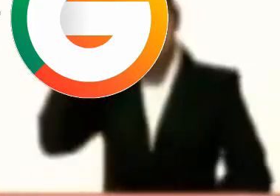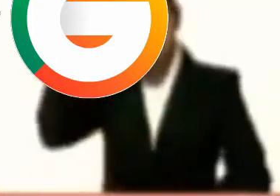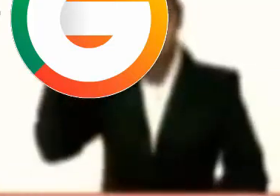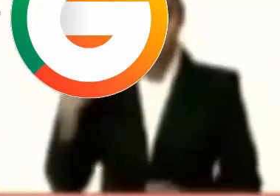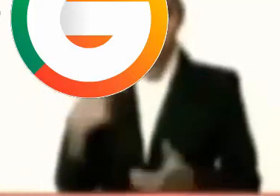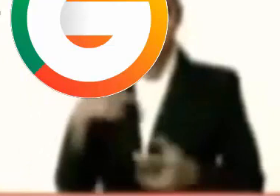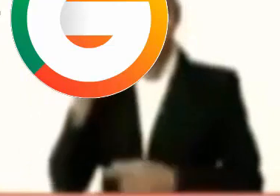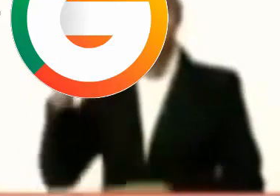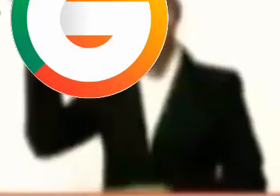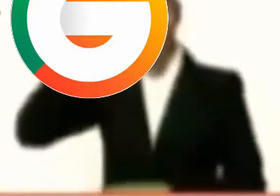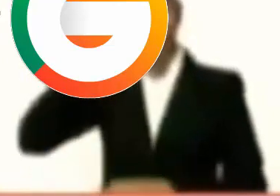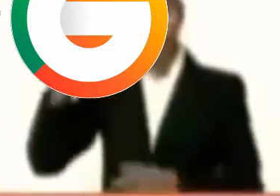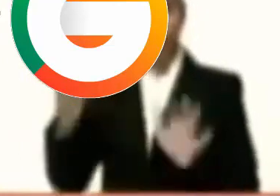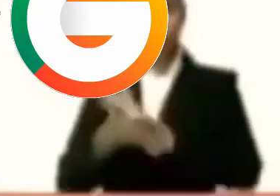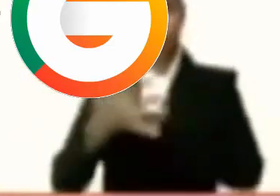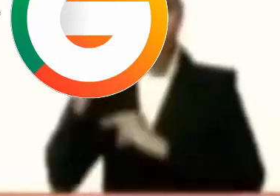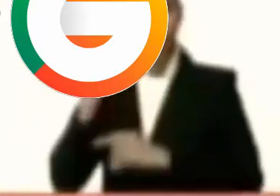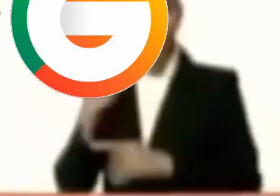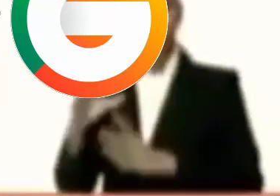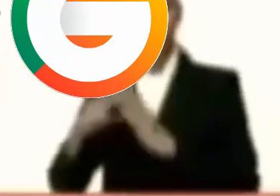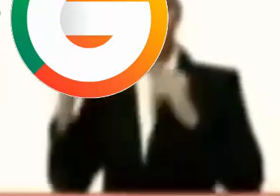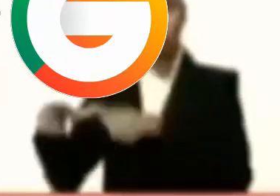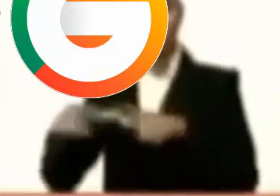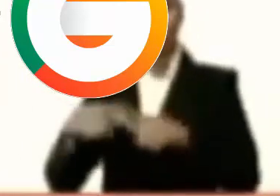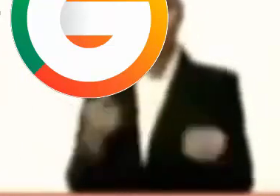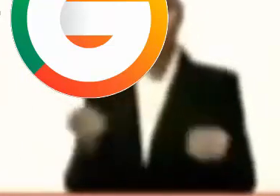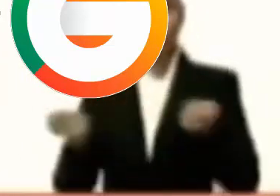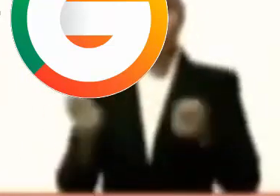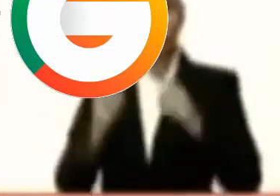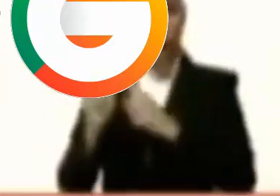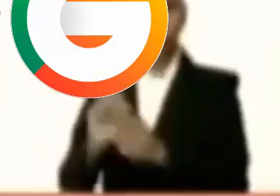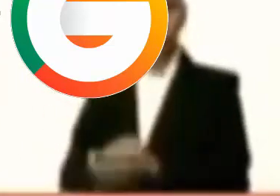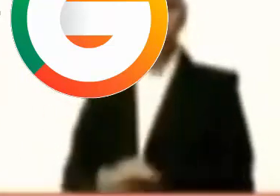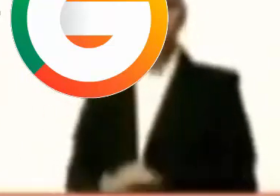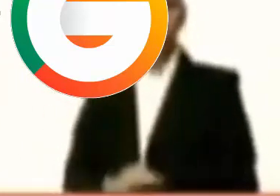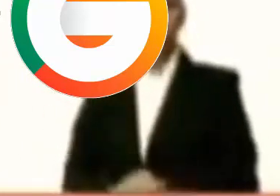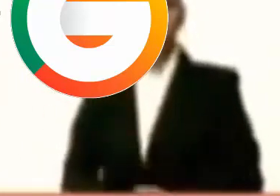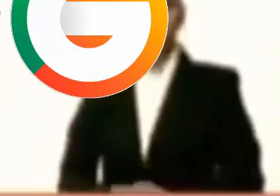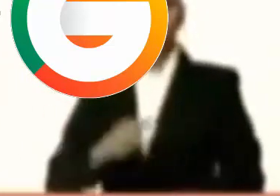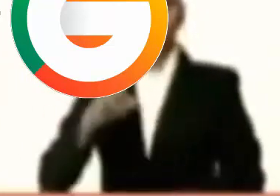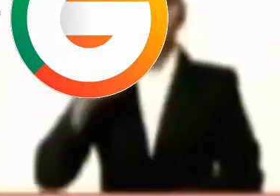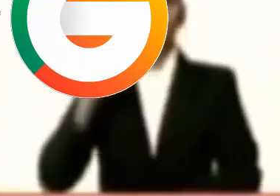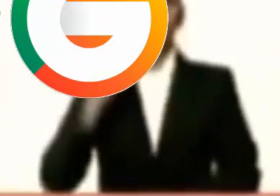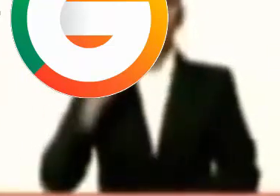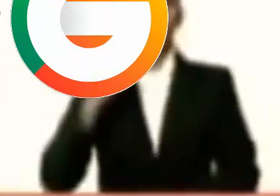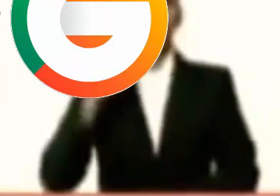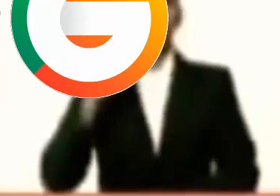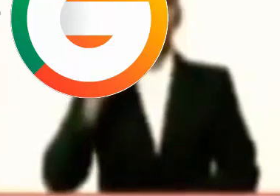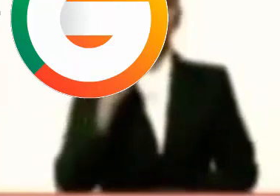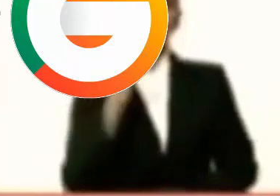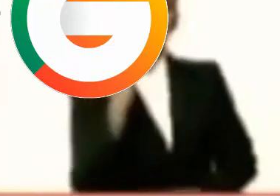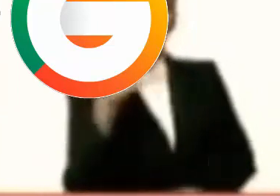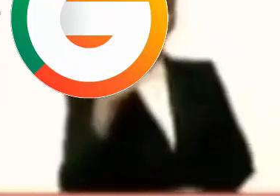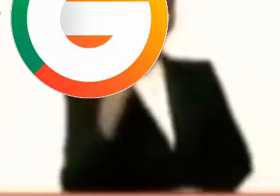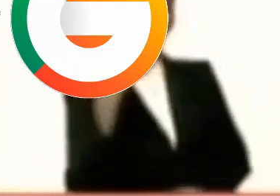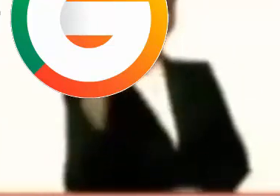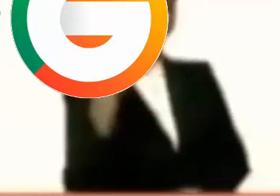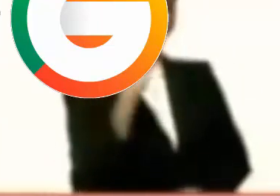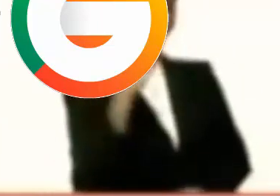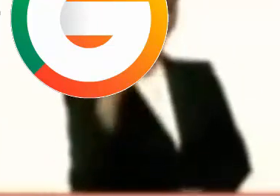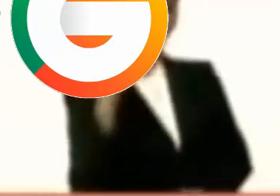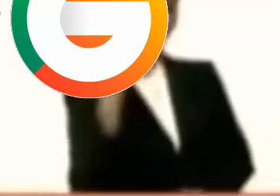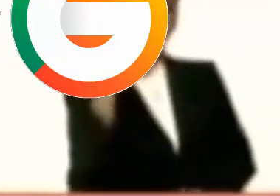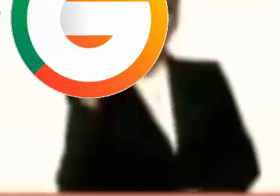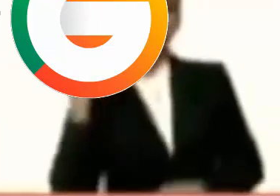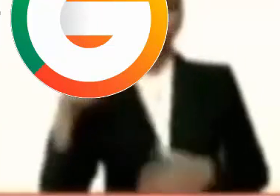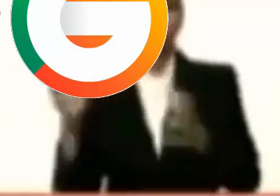alto al fuego en todas las zonas controladas por ellos. En Filipinas, el gobierno y el brazo armado del Partido Comunista